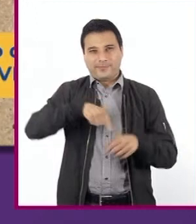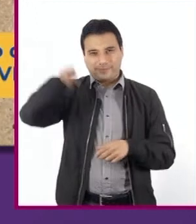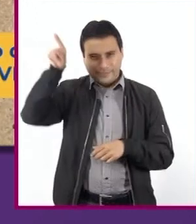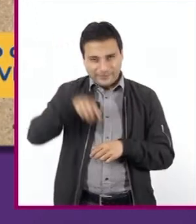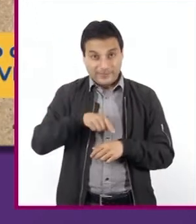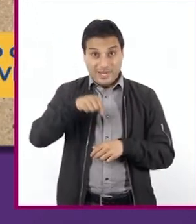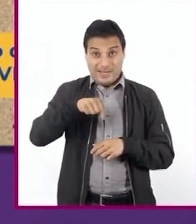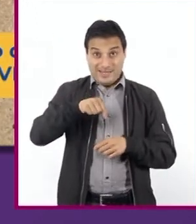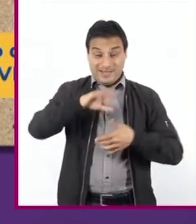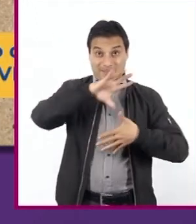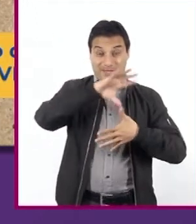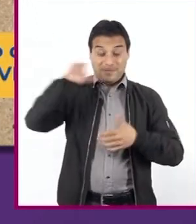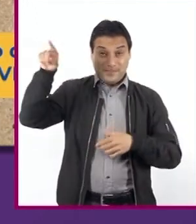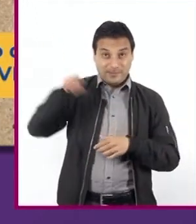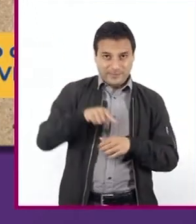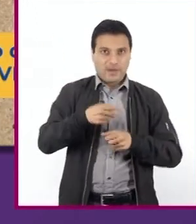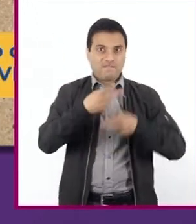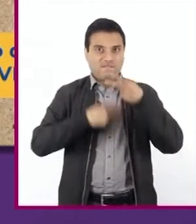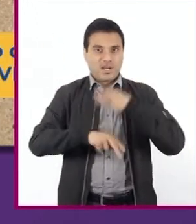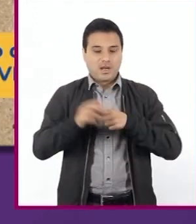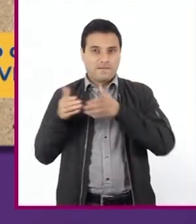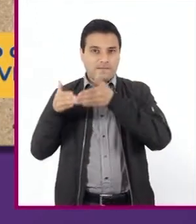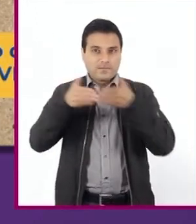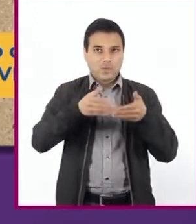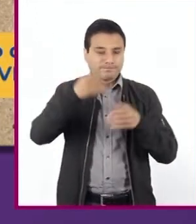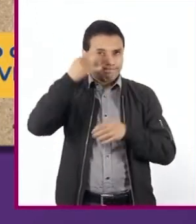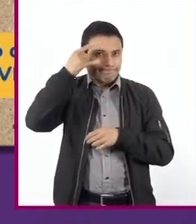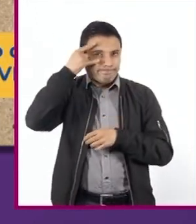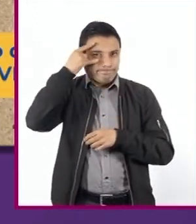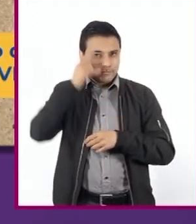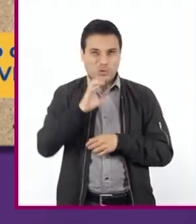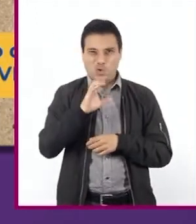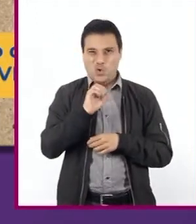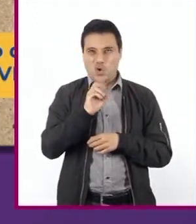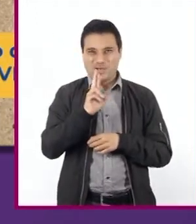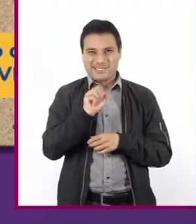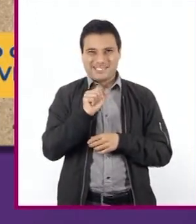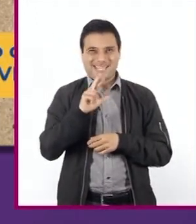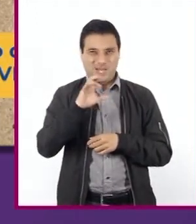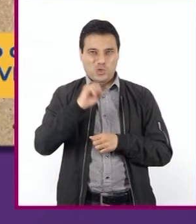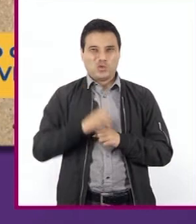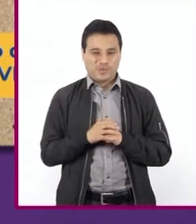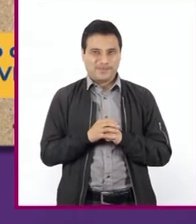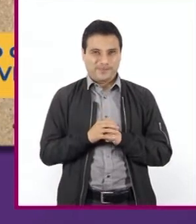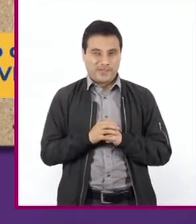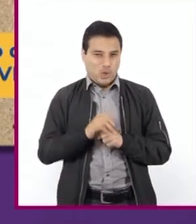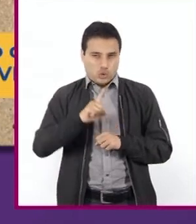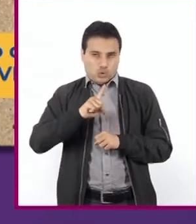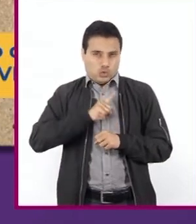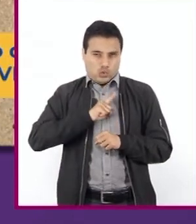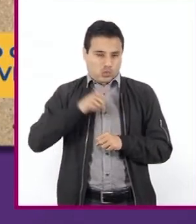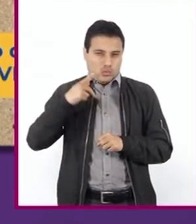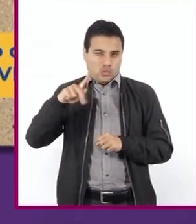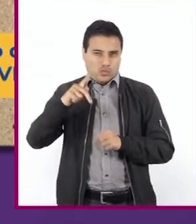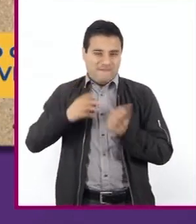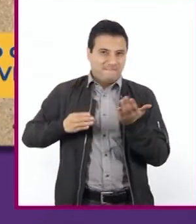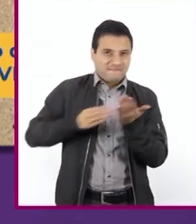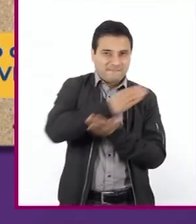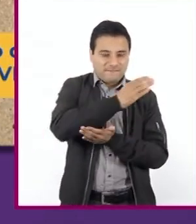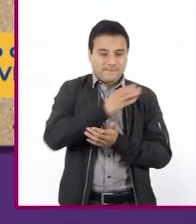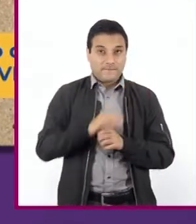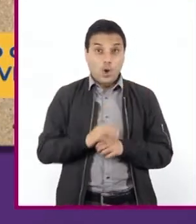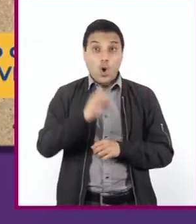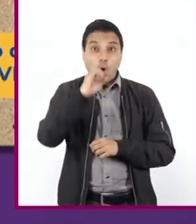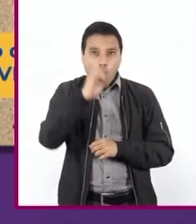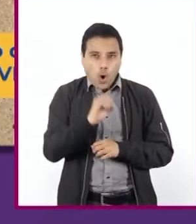acechaban piratas y corsarios organizados de manera autónoma o subsidiados por estados europeos que deseaban